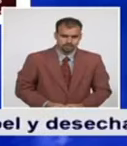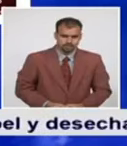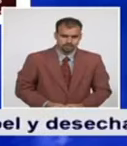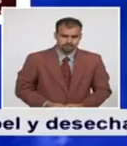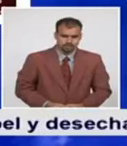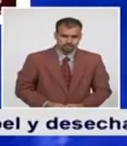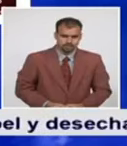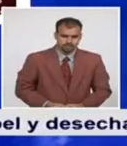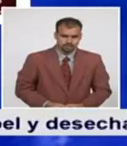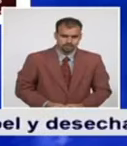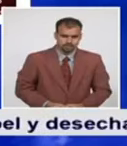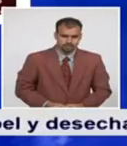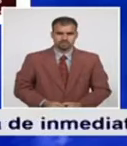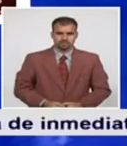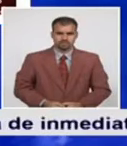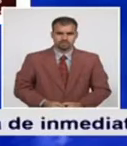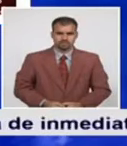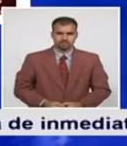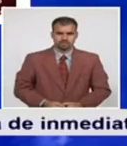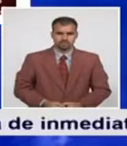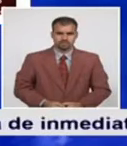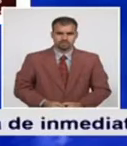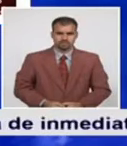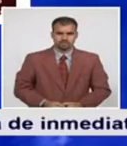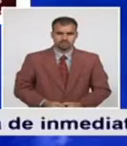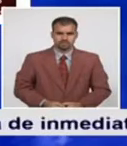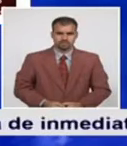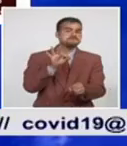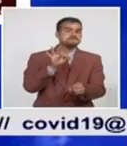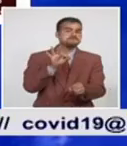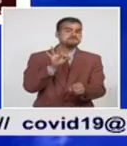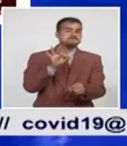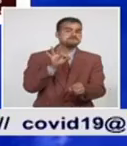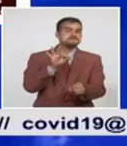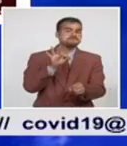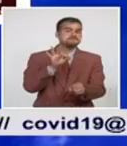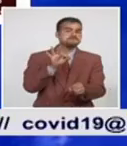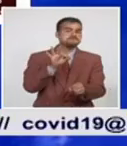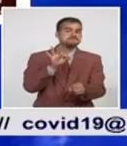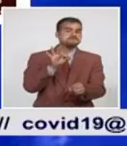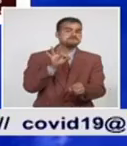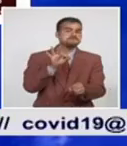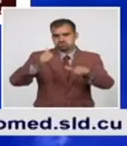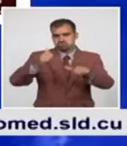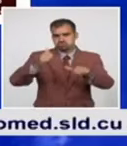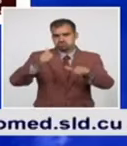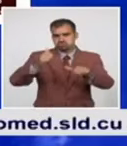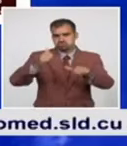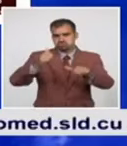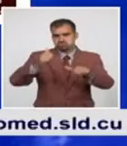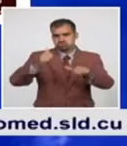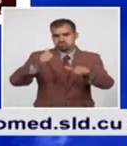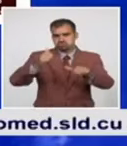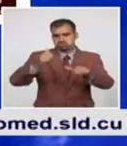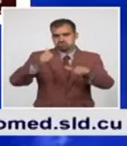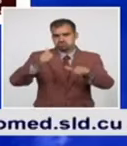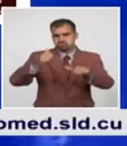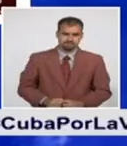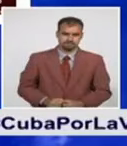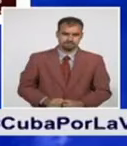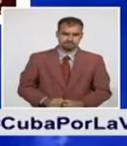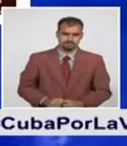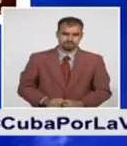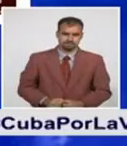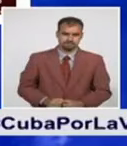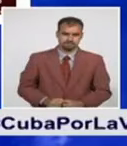de comenzar con un número de muestras procesadas en el laboratorio de su territorio. La mayor positividad